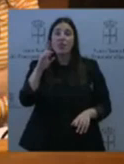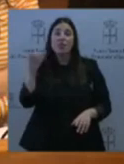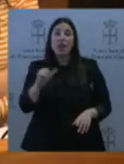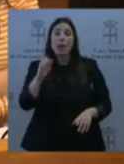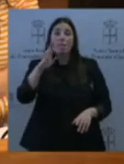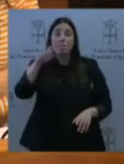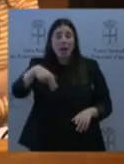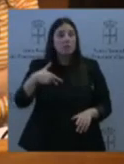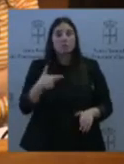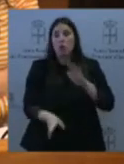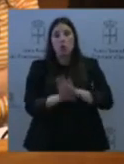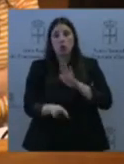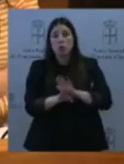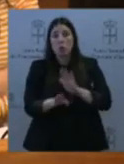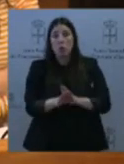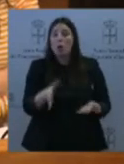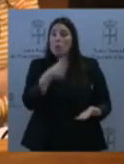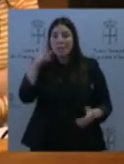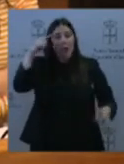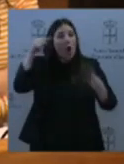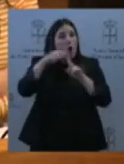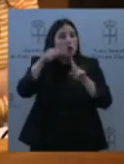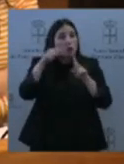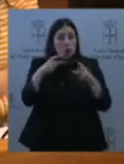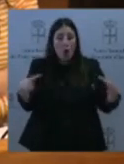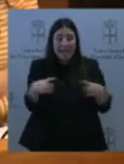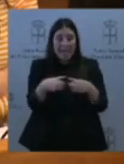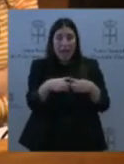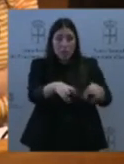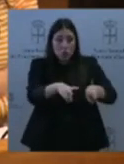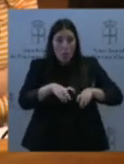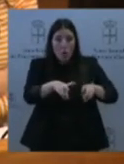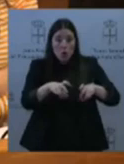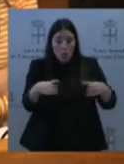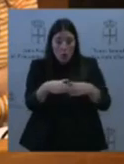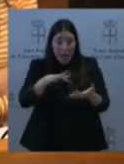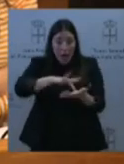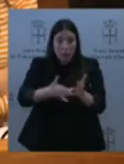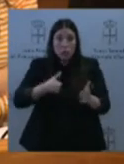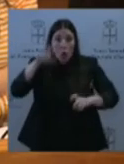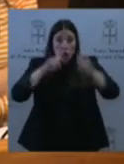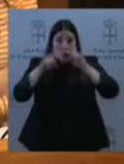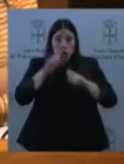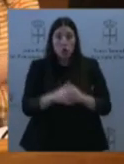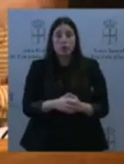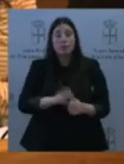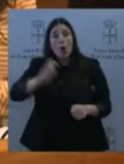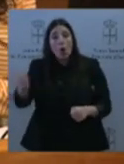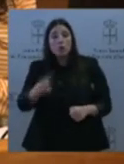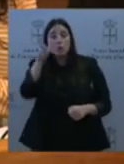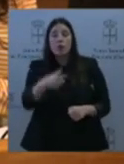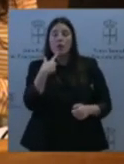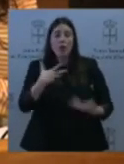obsesión. Compro cajas de dos en dos. Si se me acaban, me pongo a llorar. Aida, que a los 18 años sufrió una depresión muy fuerte. La ingresaron después de un ataque de ansiedad. Le